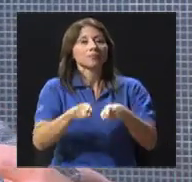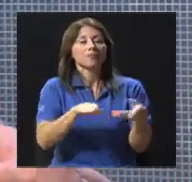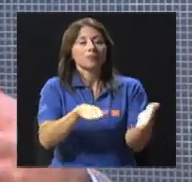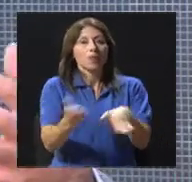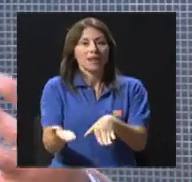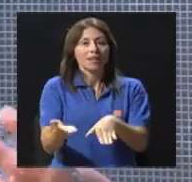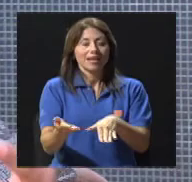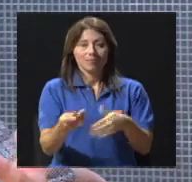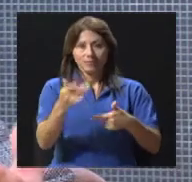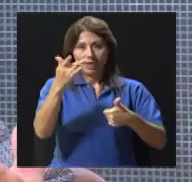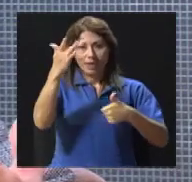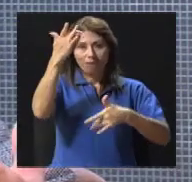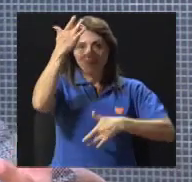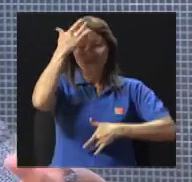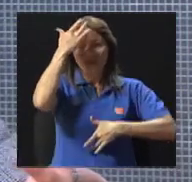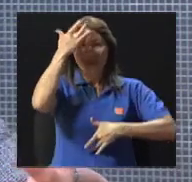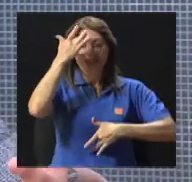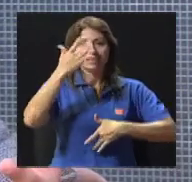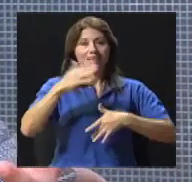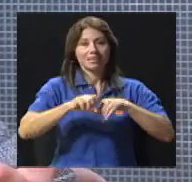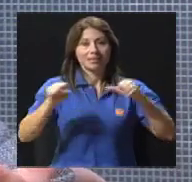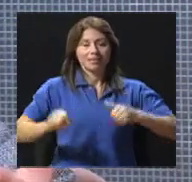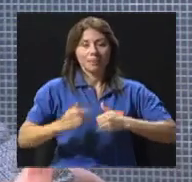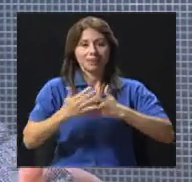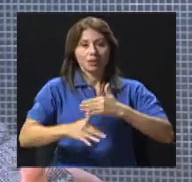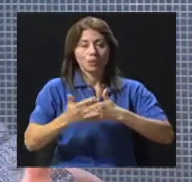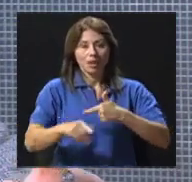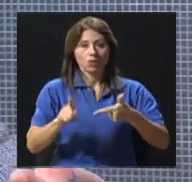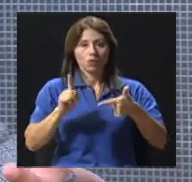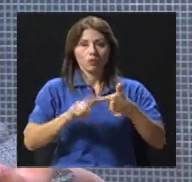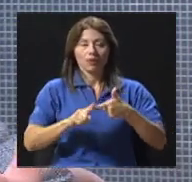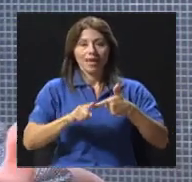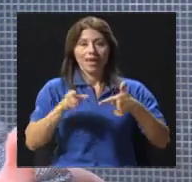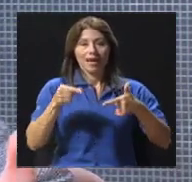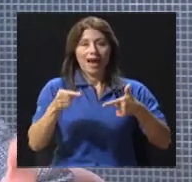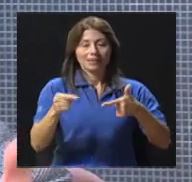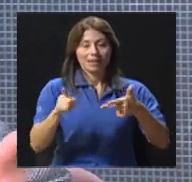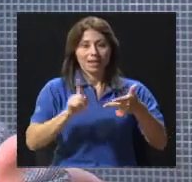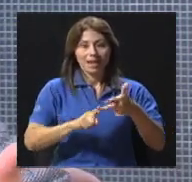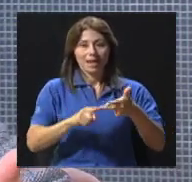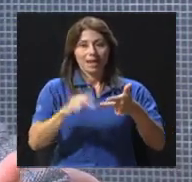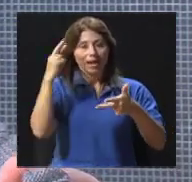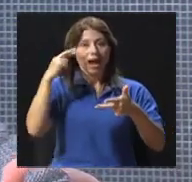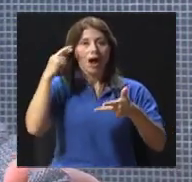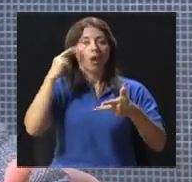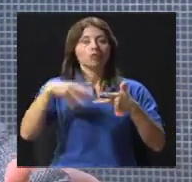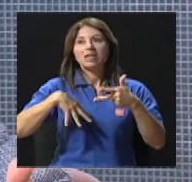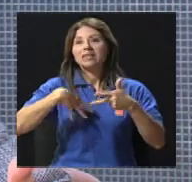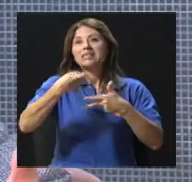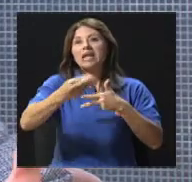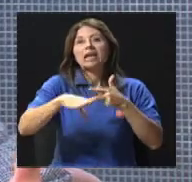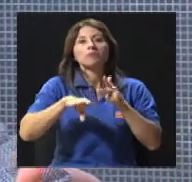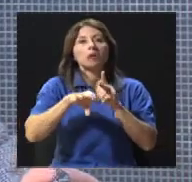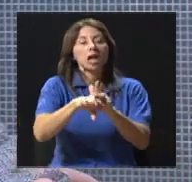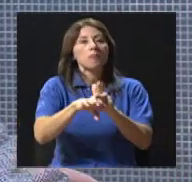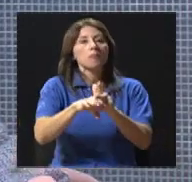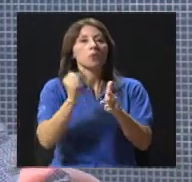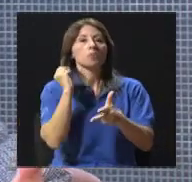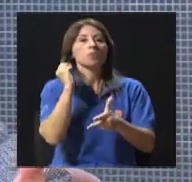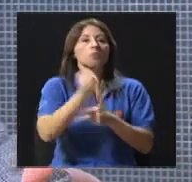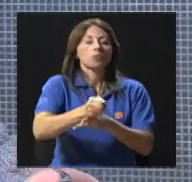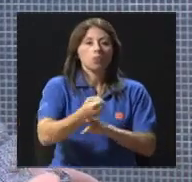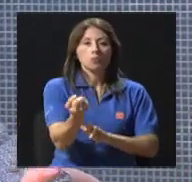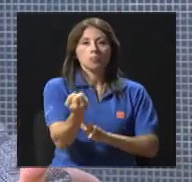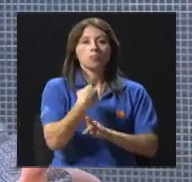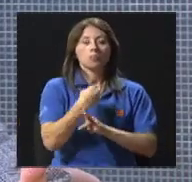son las enfermedades del sistema circulatorio, en segundo lugar el cáncer y en tercer lugar las causas externas, que básicamente son accidentes de